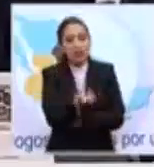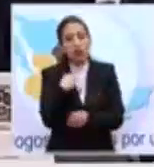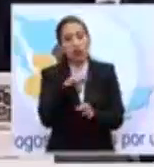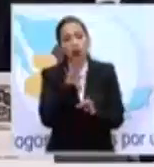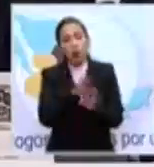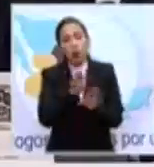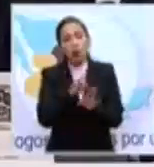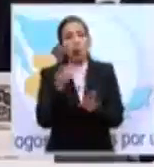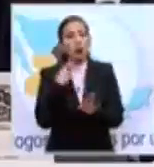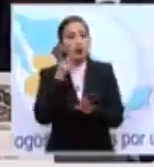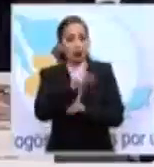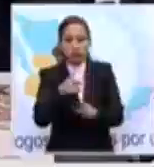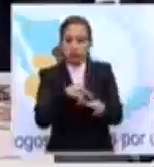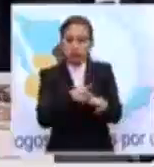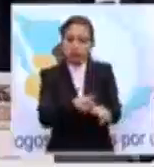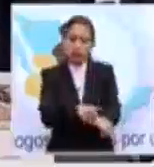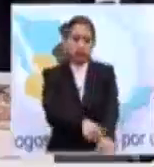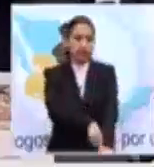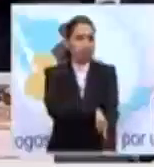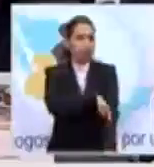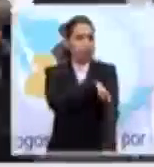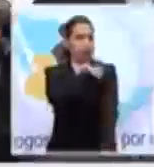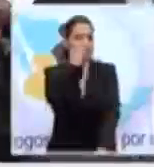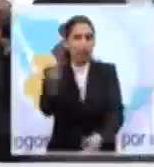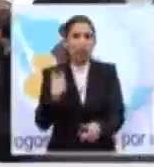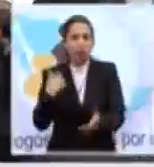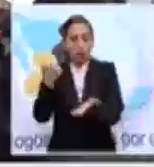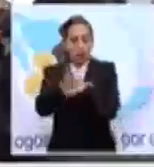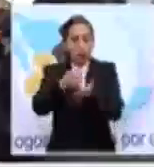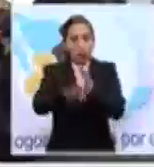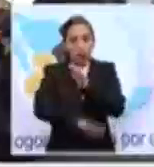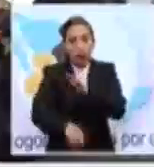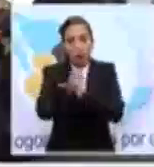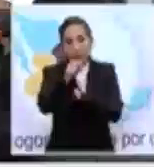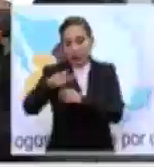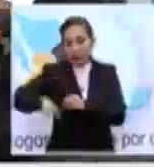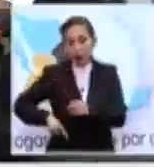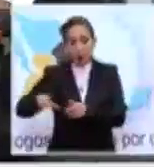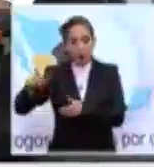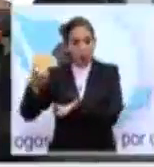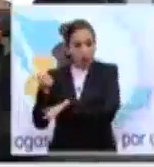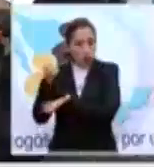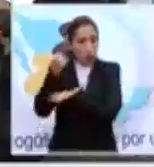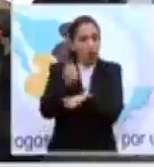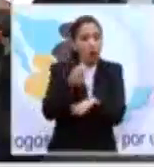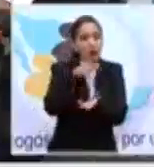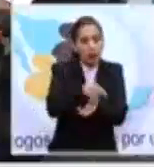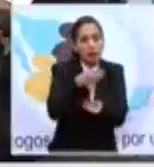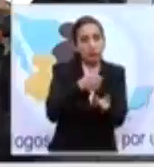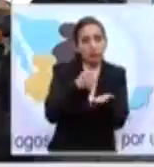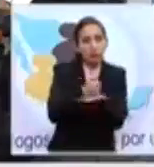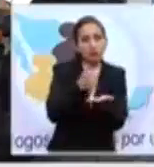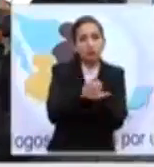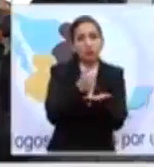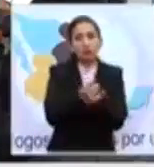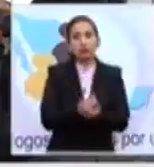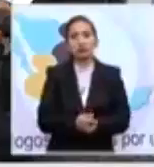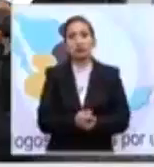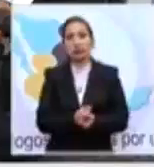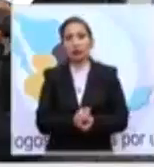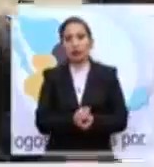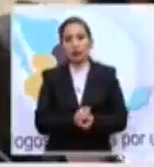política pública permanente, pero desde el diseño incluso financiero del propio presupuesto de egresos de la Federación, que planteé como con